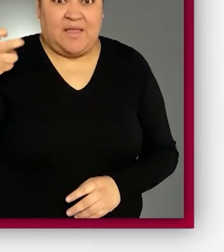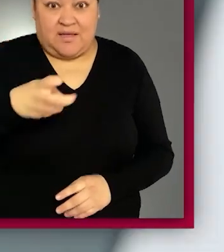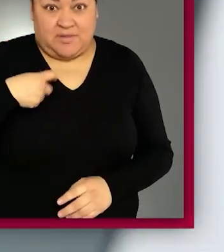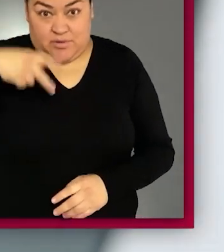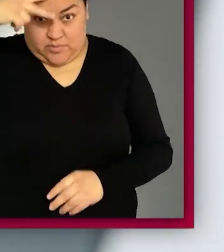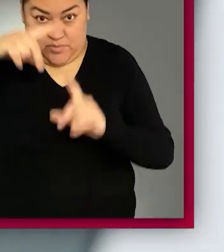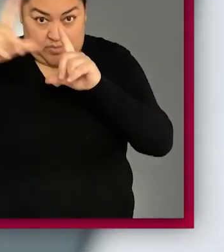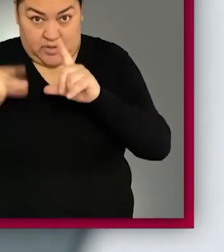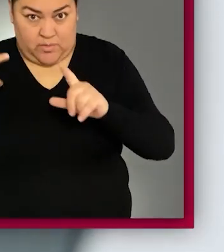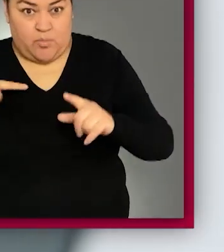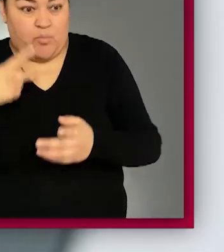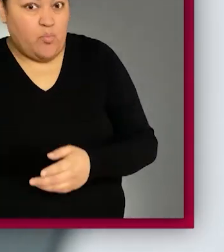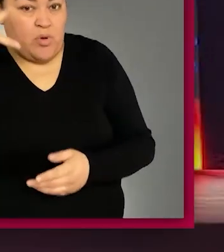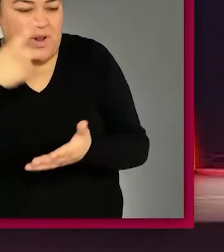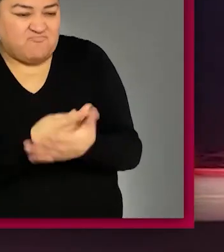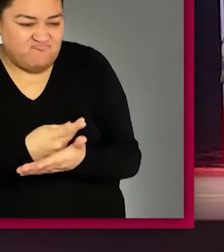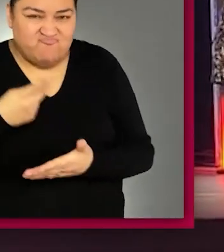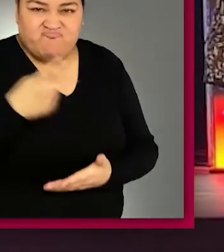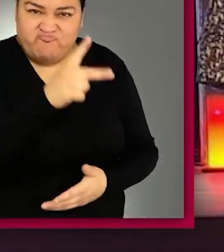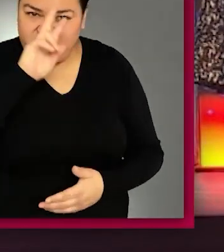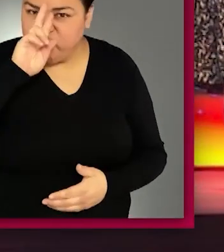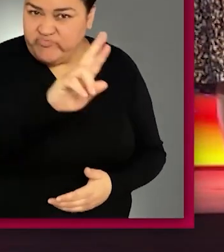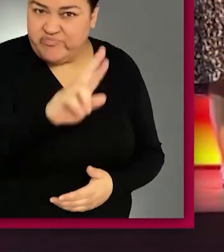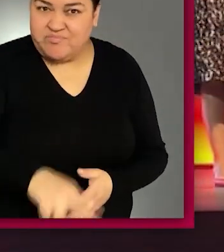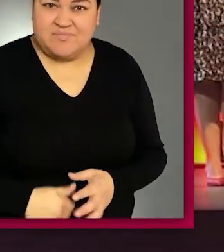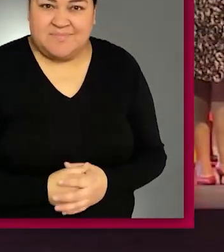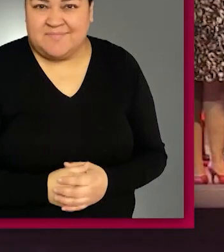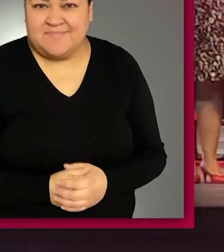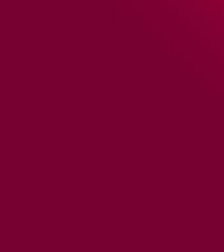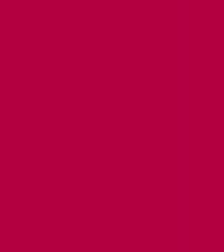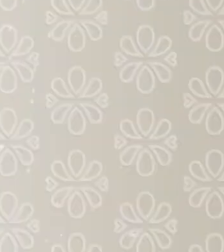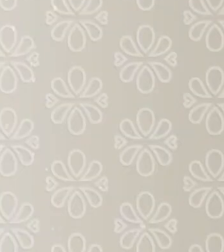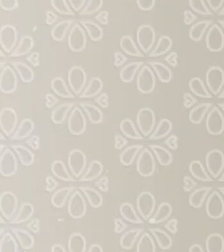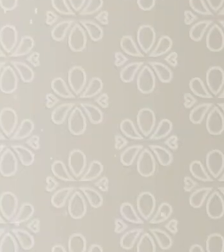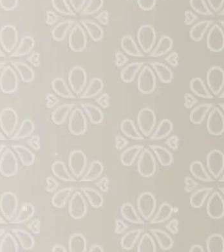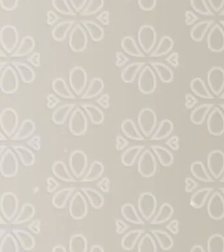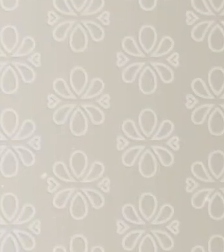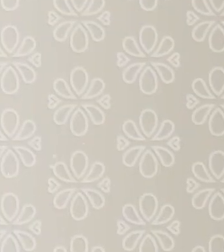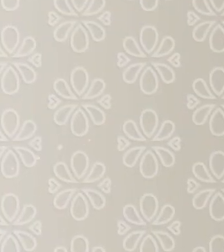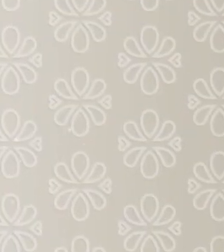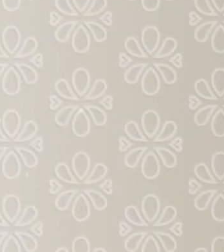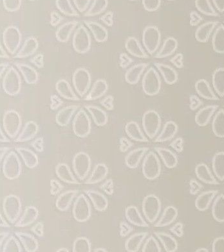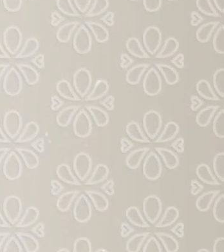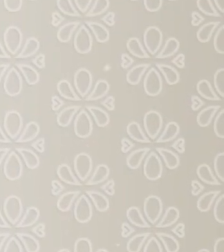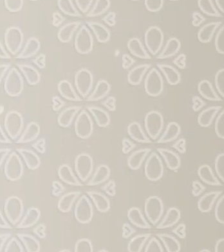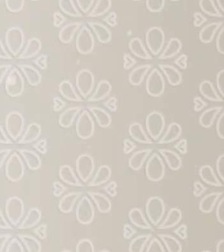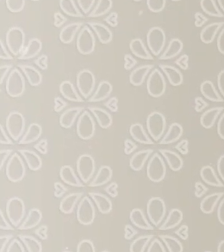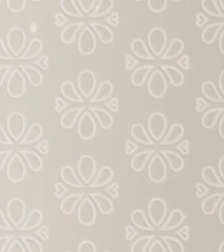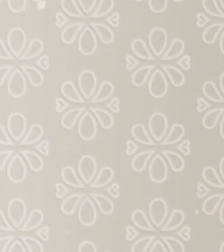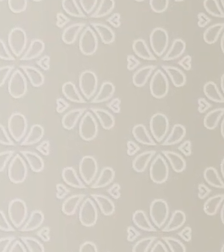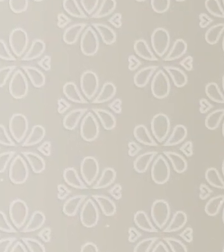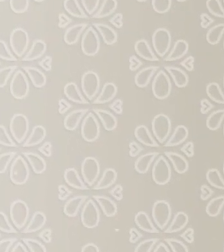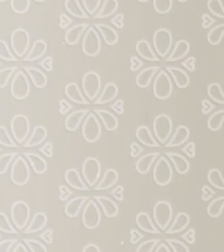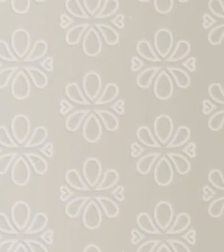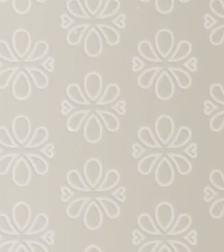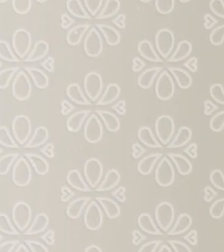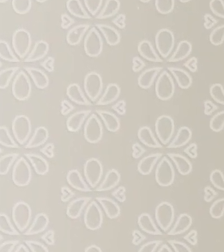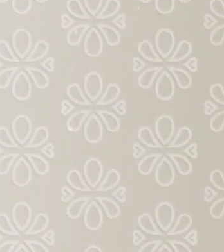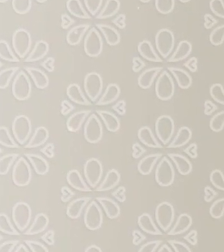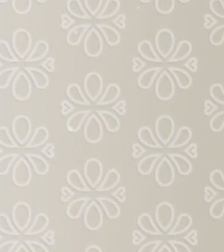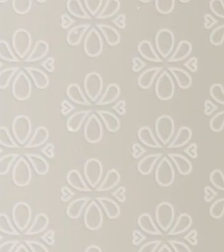digital, el gobierno de Puebla fue reconocido a nivel nacional. Un gobierno de la gente que engrandece a